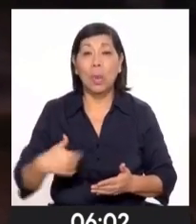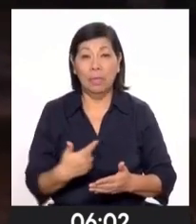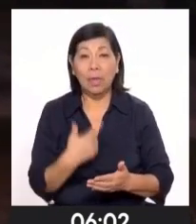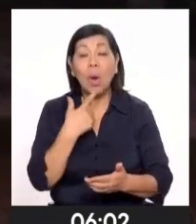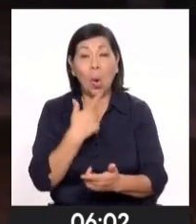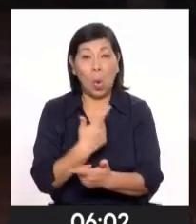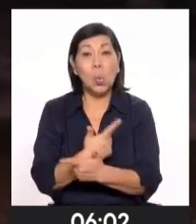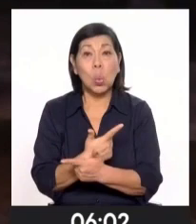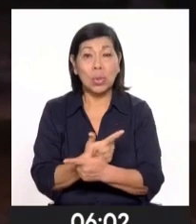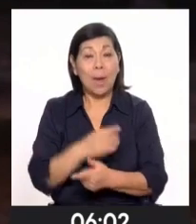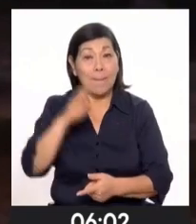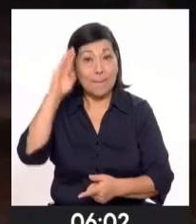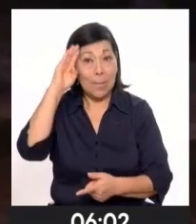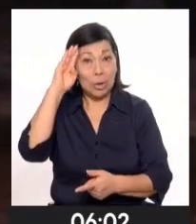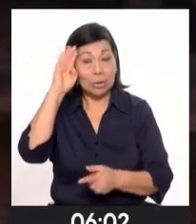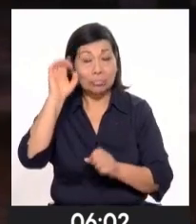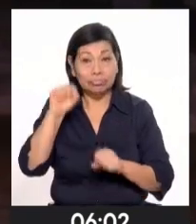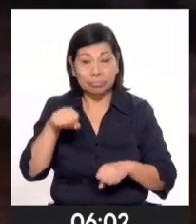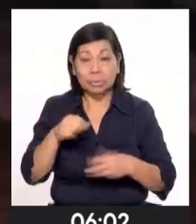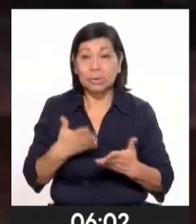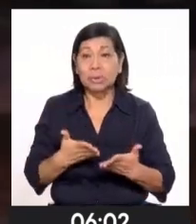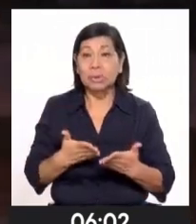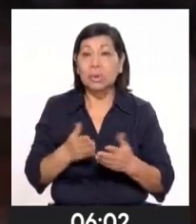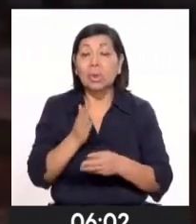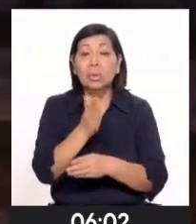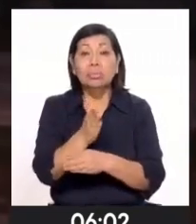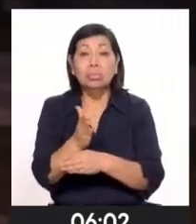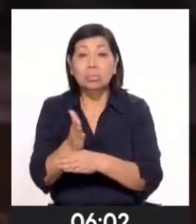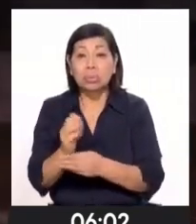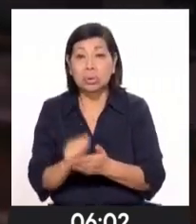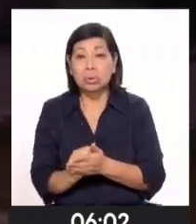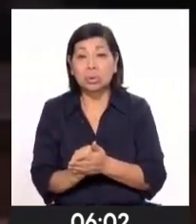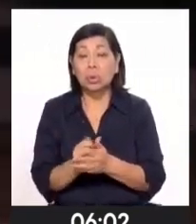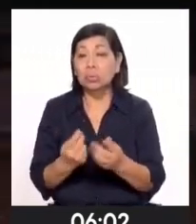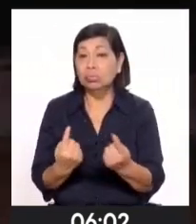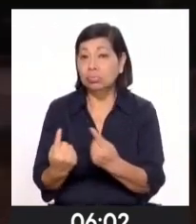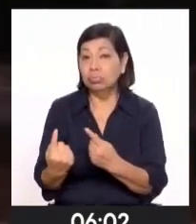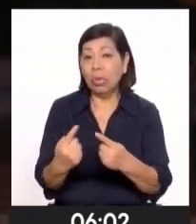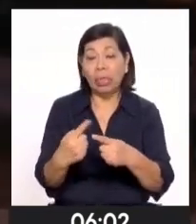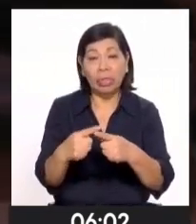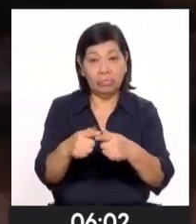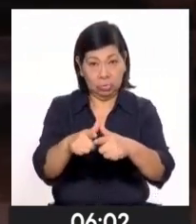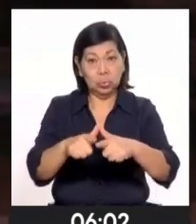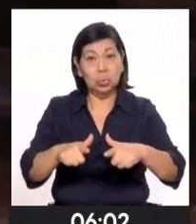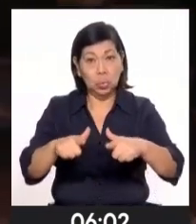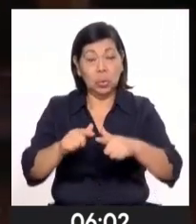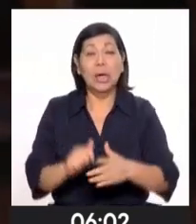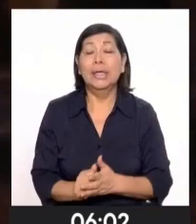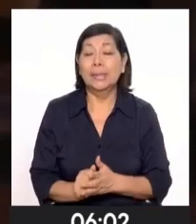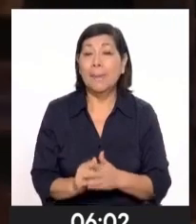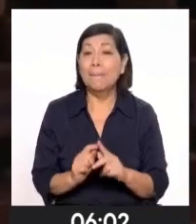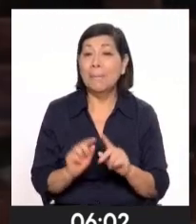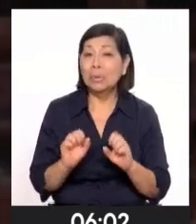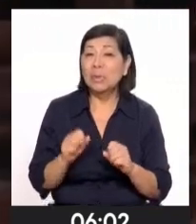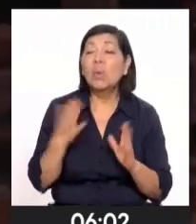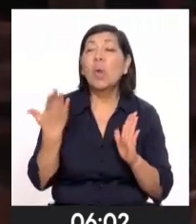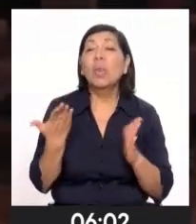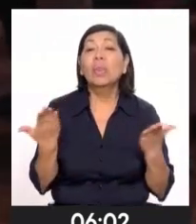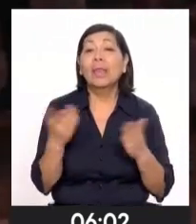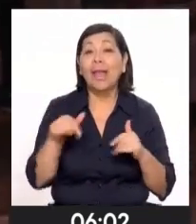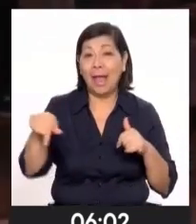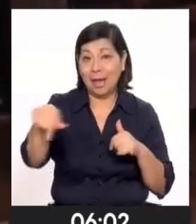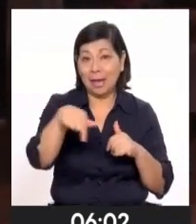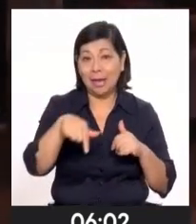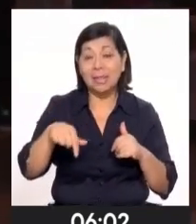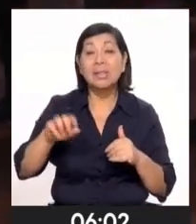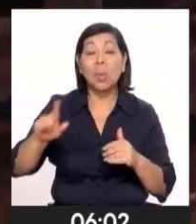mencionaban. Aquí la policía está realizando un mega operativo en simultáneo en diferentes partes del país. Algunos puntos son aquí en